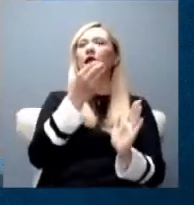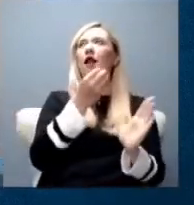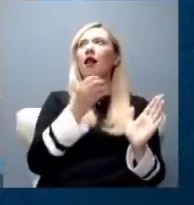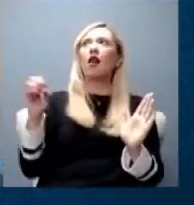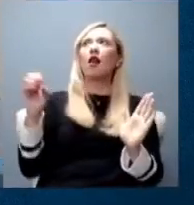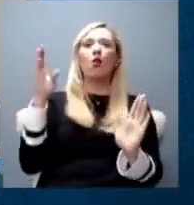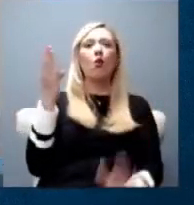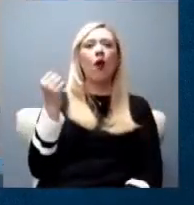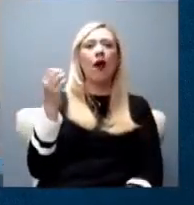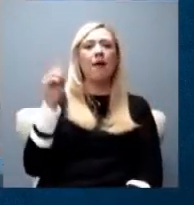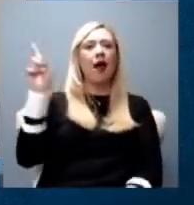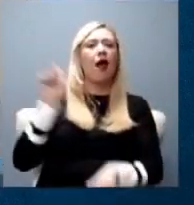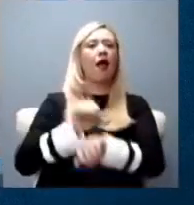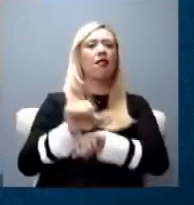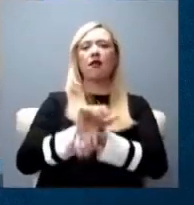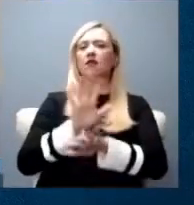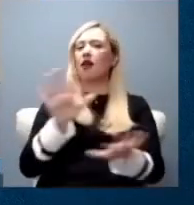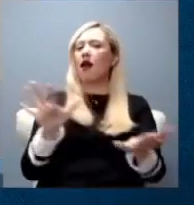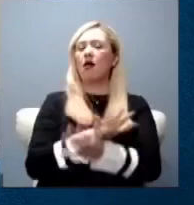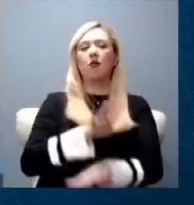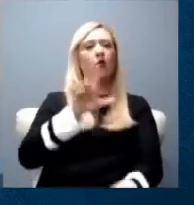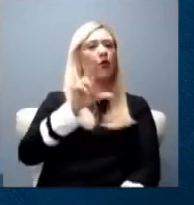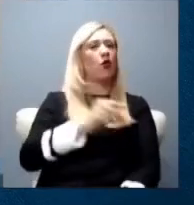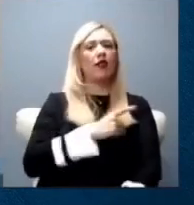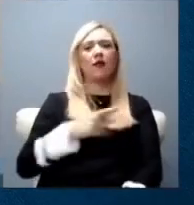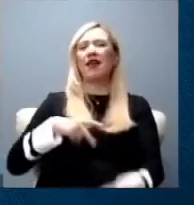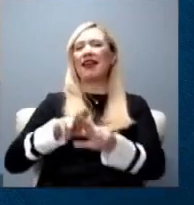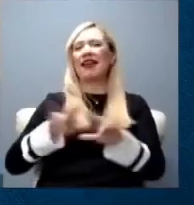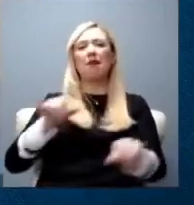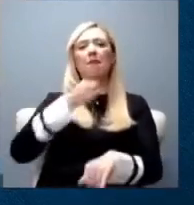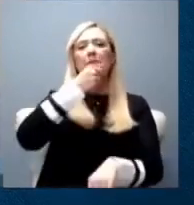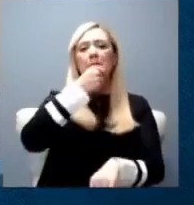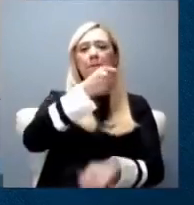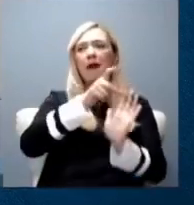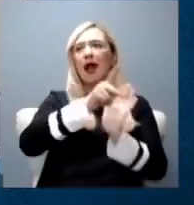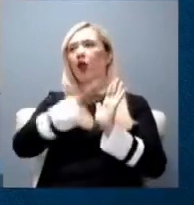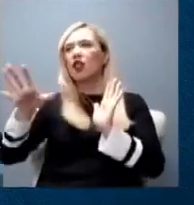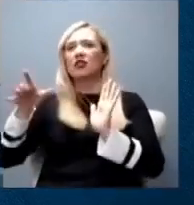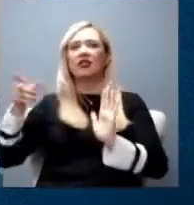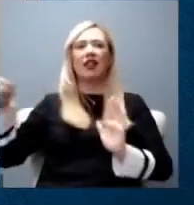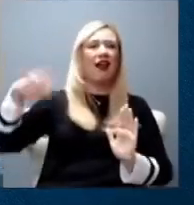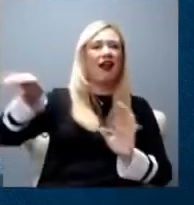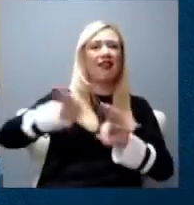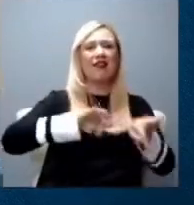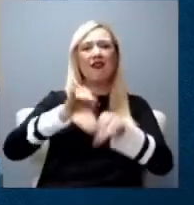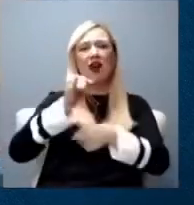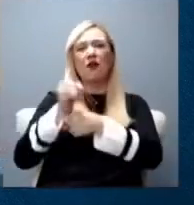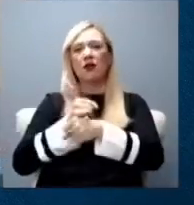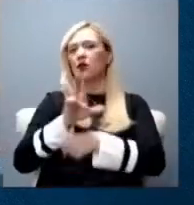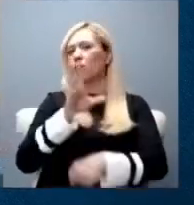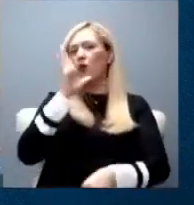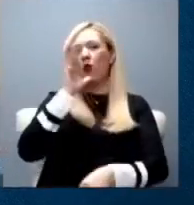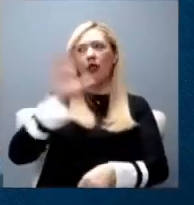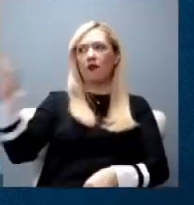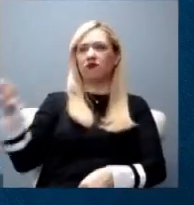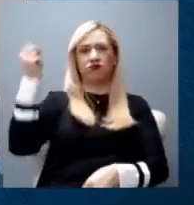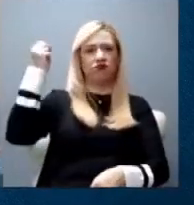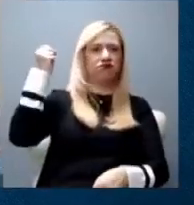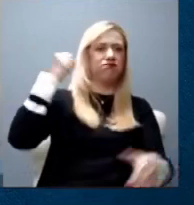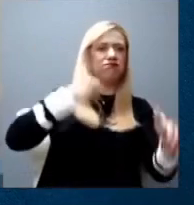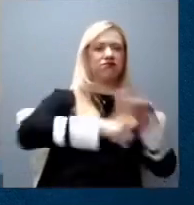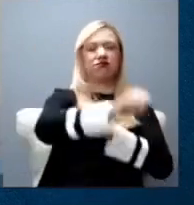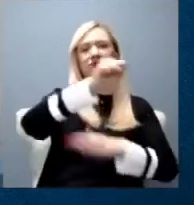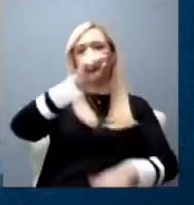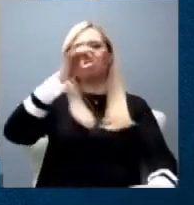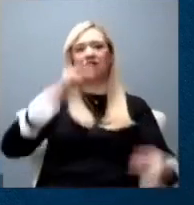bajo ninguna circunstancia se puede llevar a juicio a un periodista o a una persona que investiga hechos asociados con asuntos de